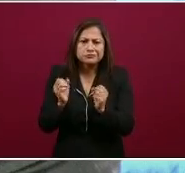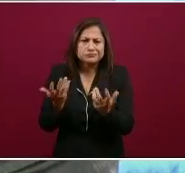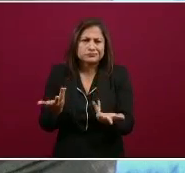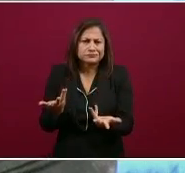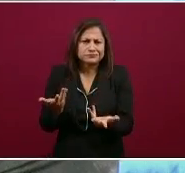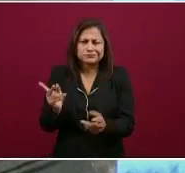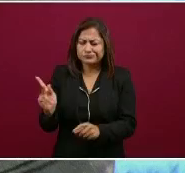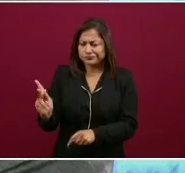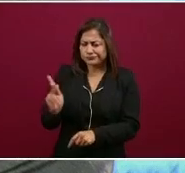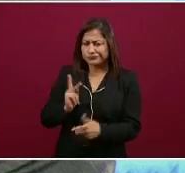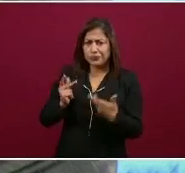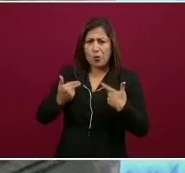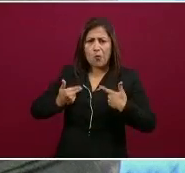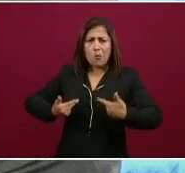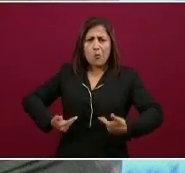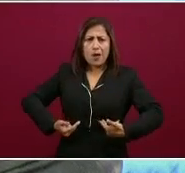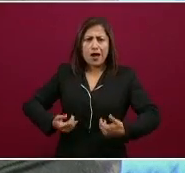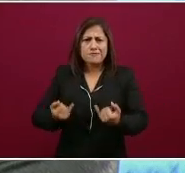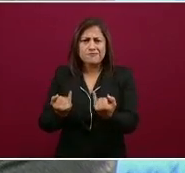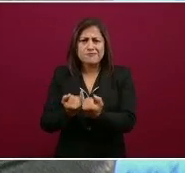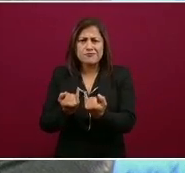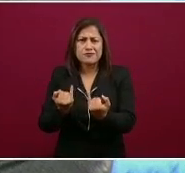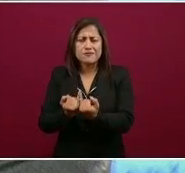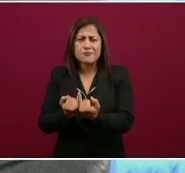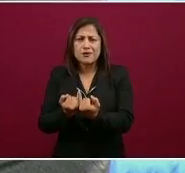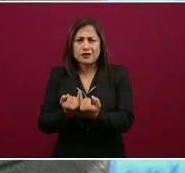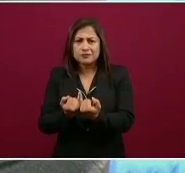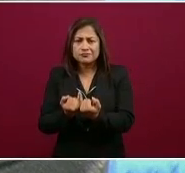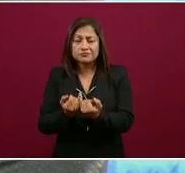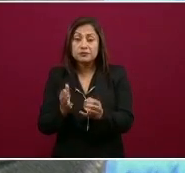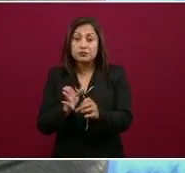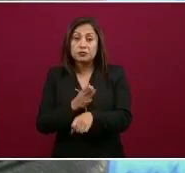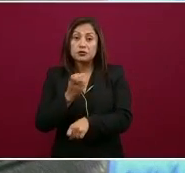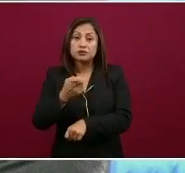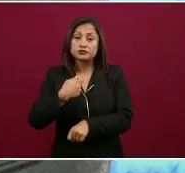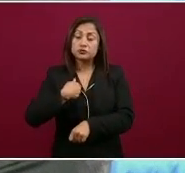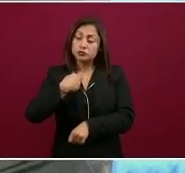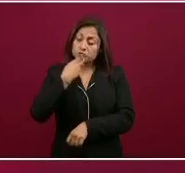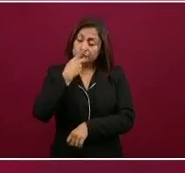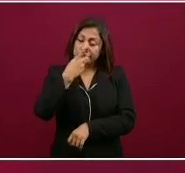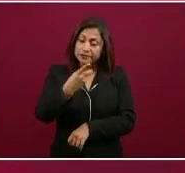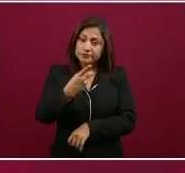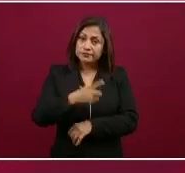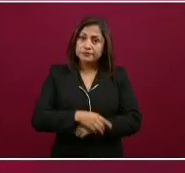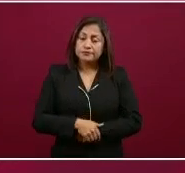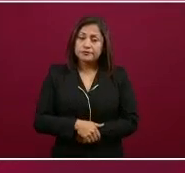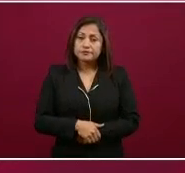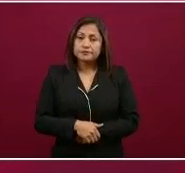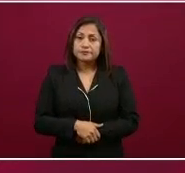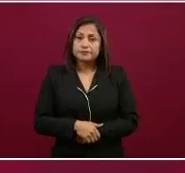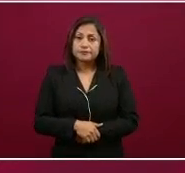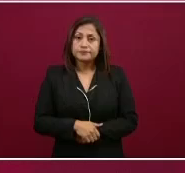Yo quiero decir que hemos